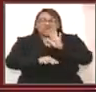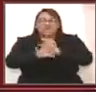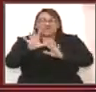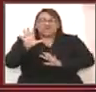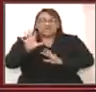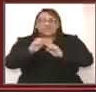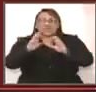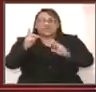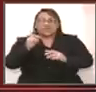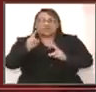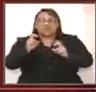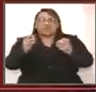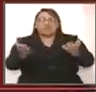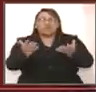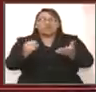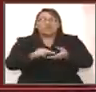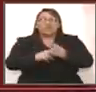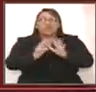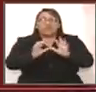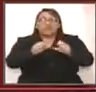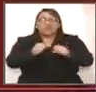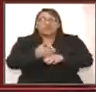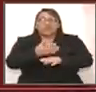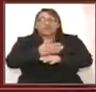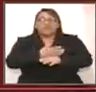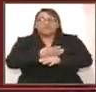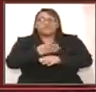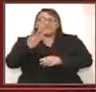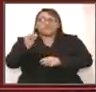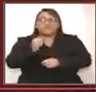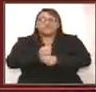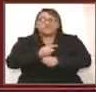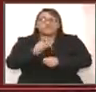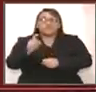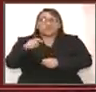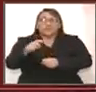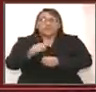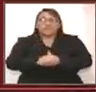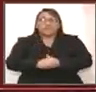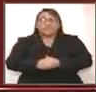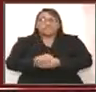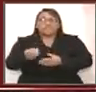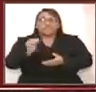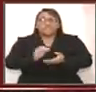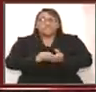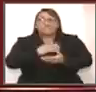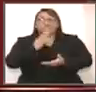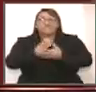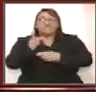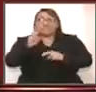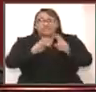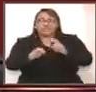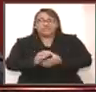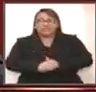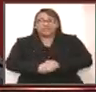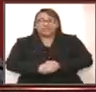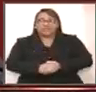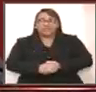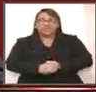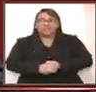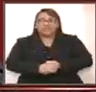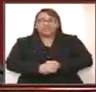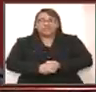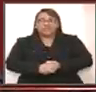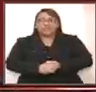días para casos donde, frente a la detención flagrante del autor, no se requieren mayores actos de investigación.